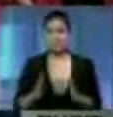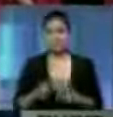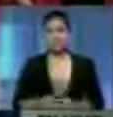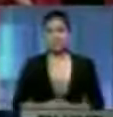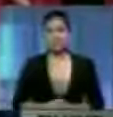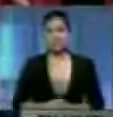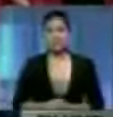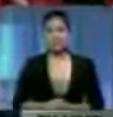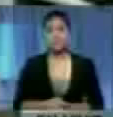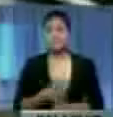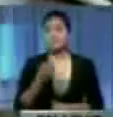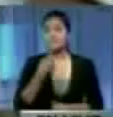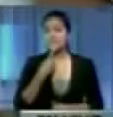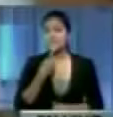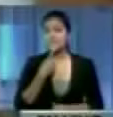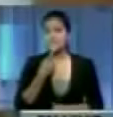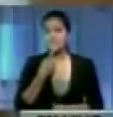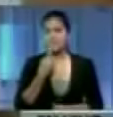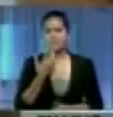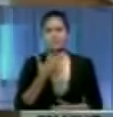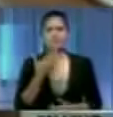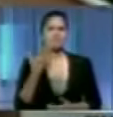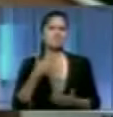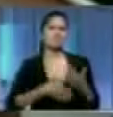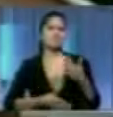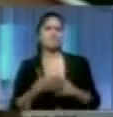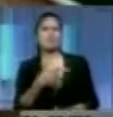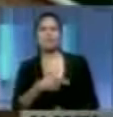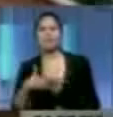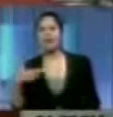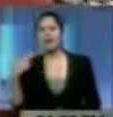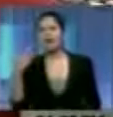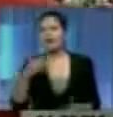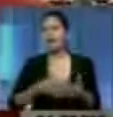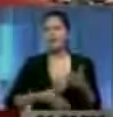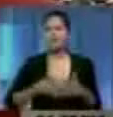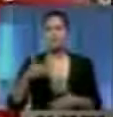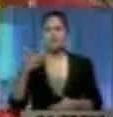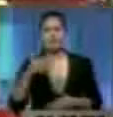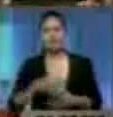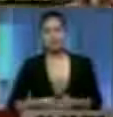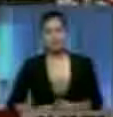las califica de amponas, malandras,